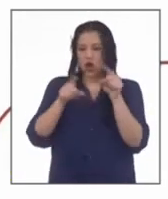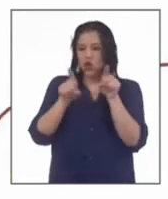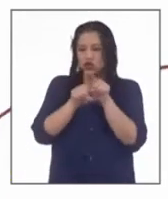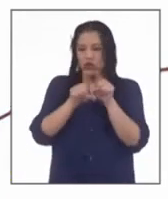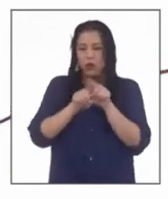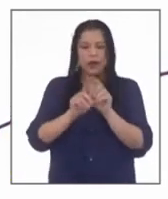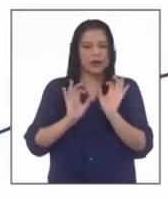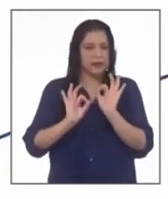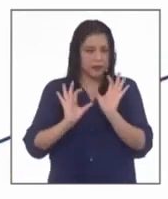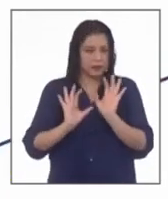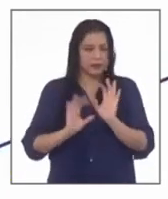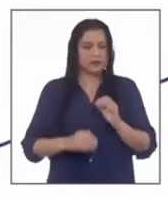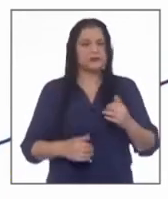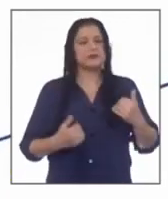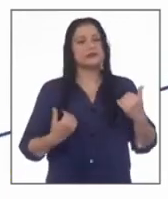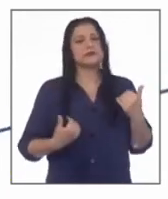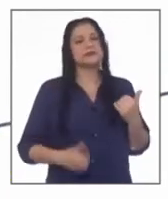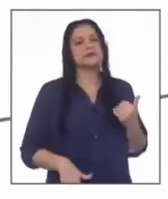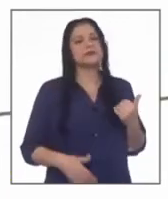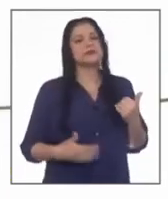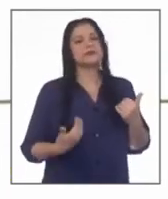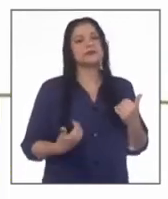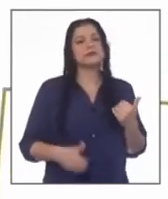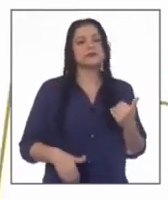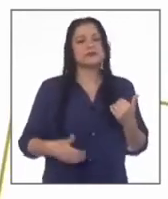únicamente.